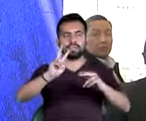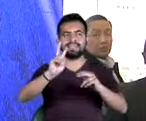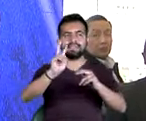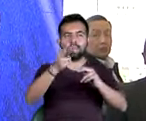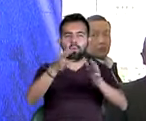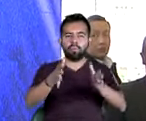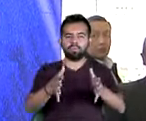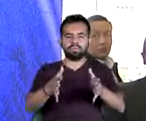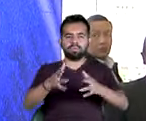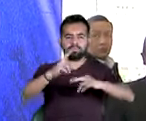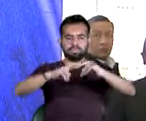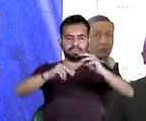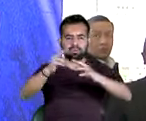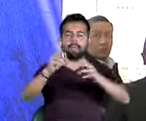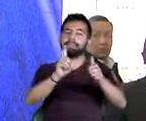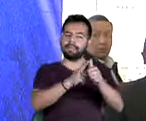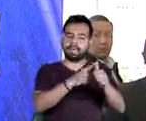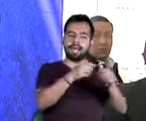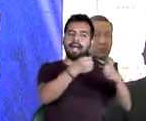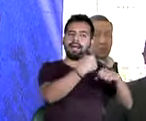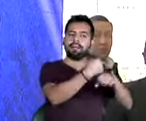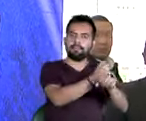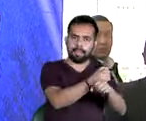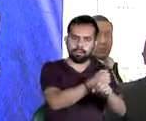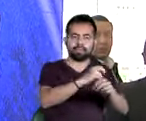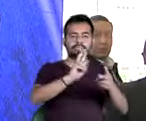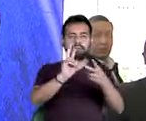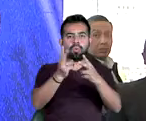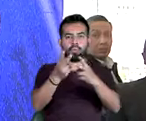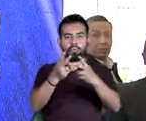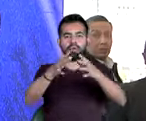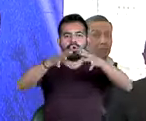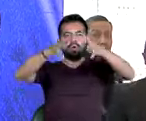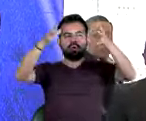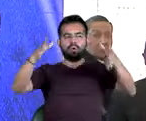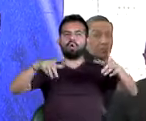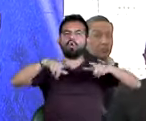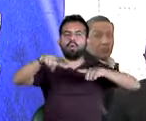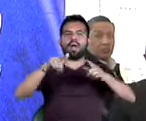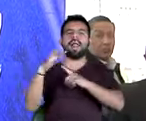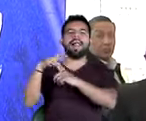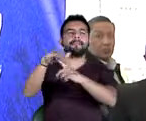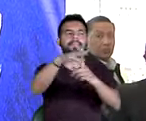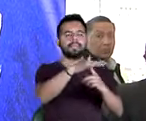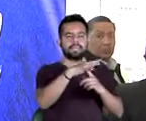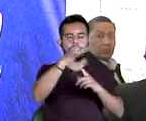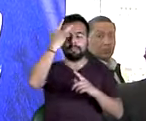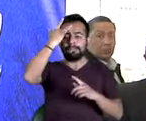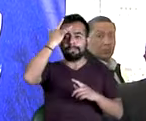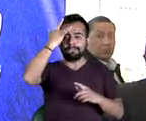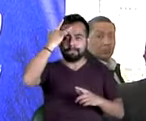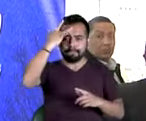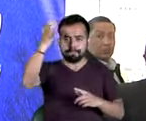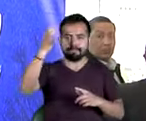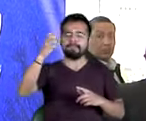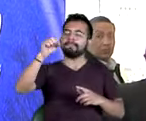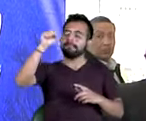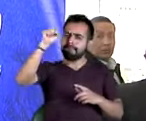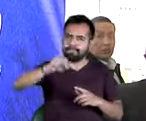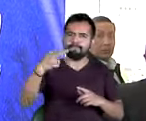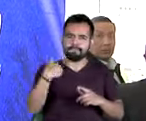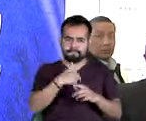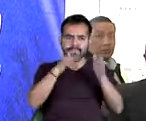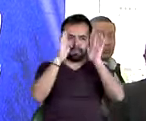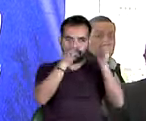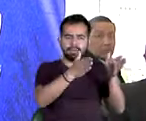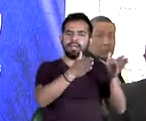importante de Quito. Si la primera es del metro, la segunda es del complejo ambiental de la ciudad. Necesitamos, ¿va a haber un relleno sanitario? Sí, pero tiene que